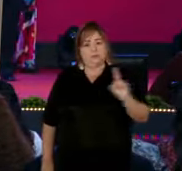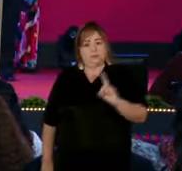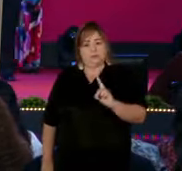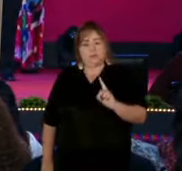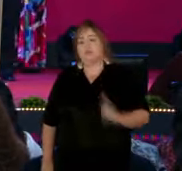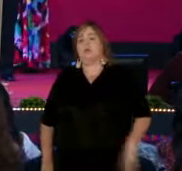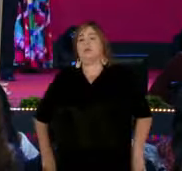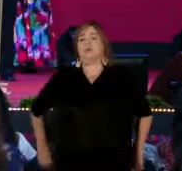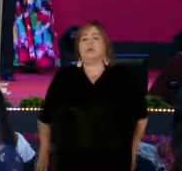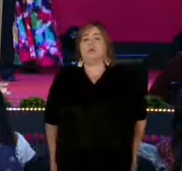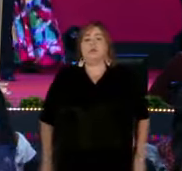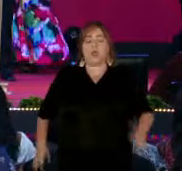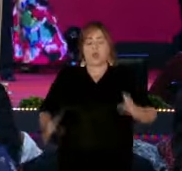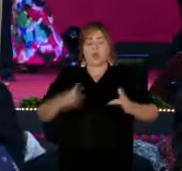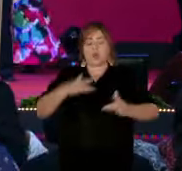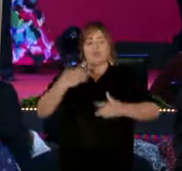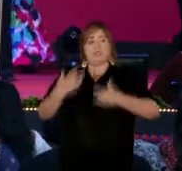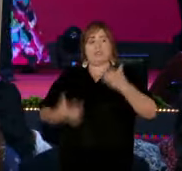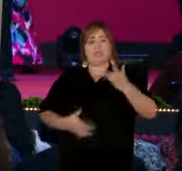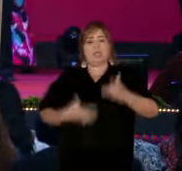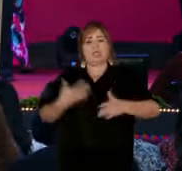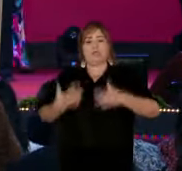porque cuando yo siento en mi espíritu,